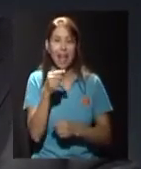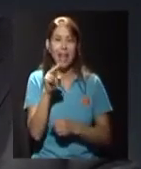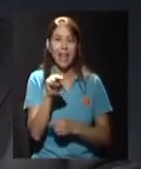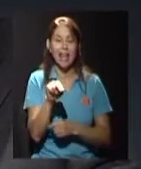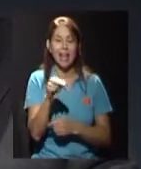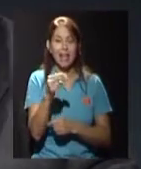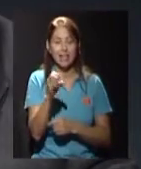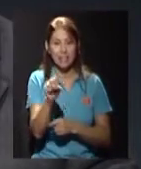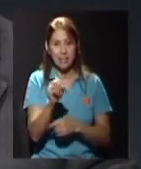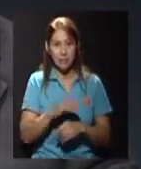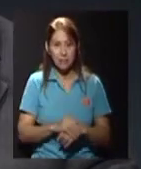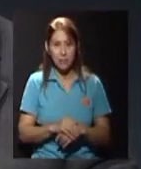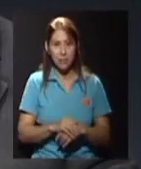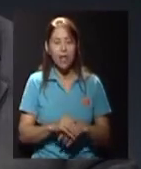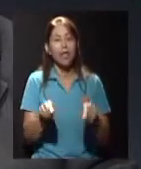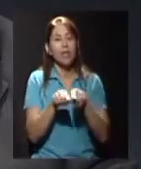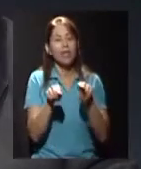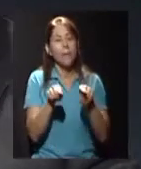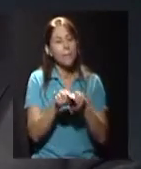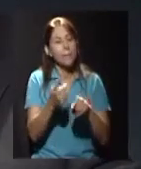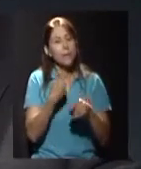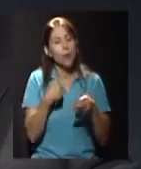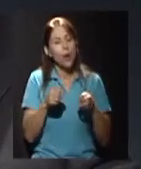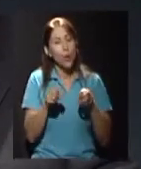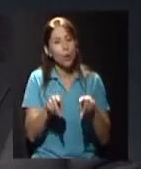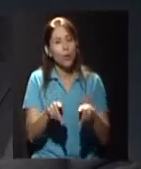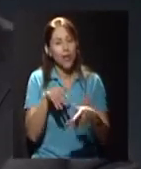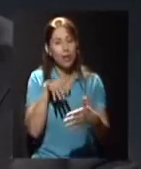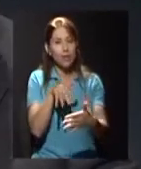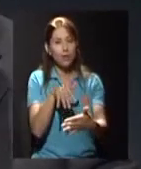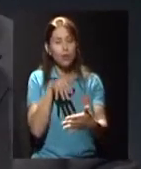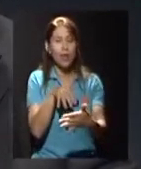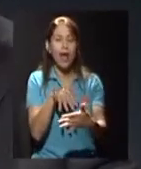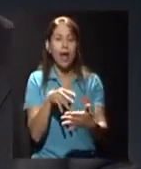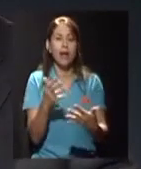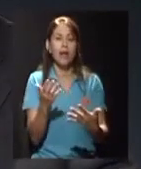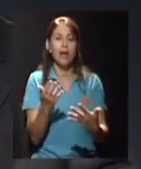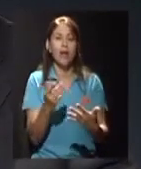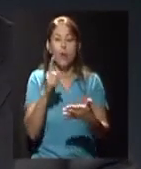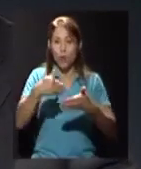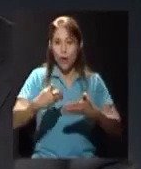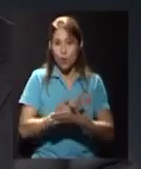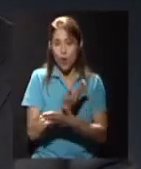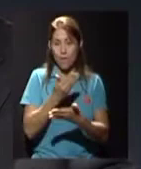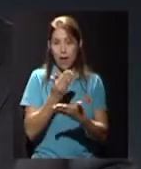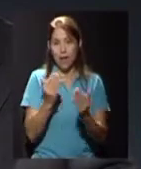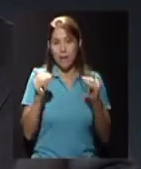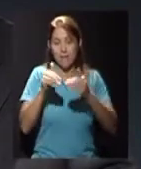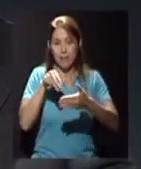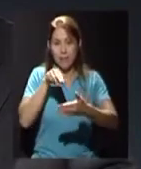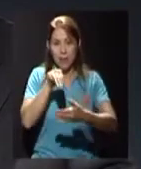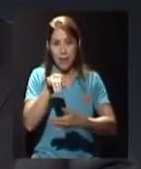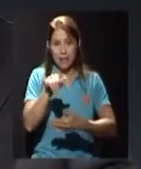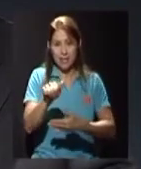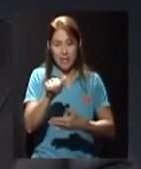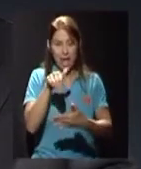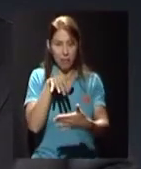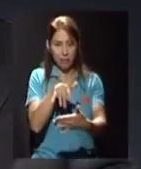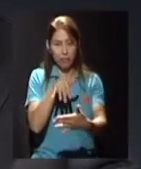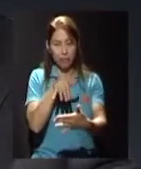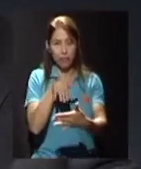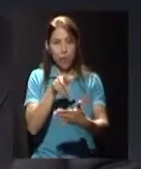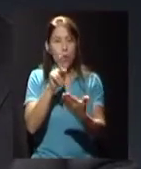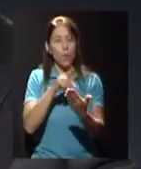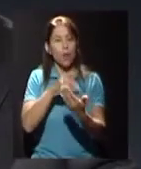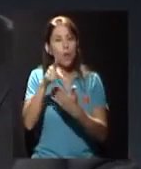tuve la oportunidad de estudiar una nueva maestría en un